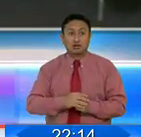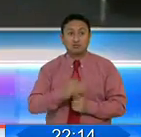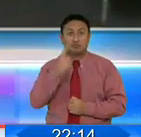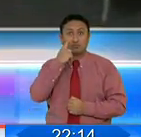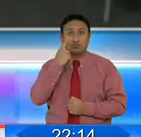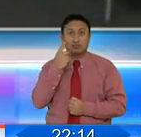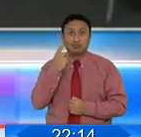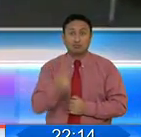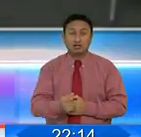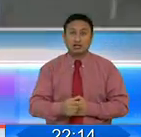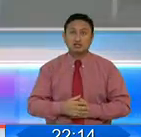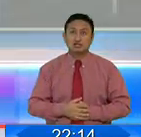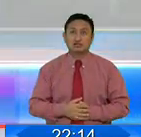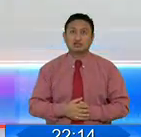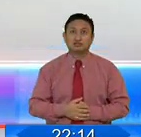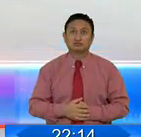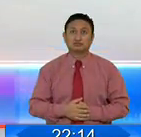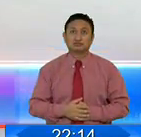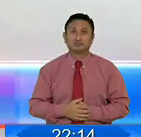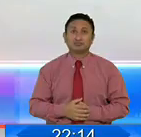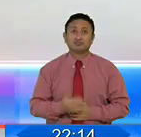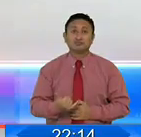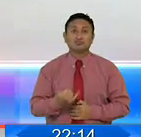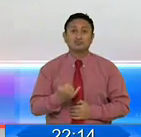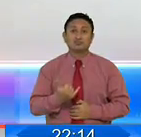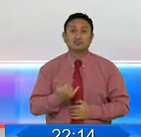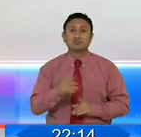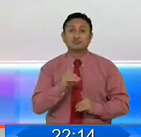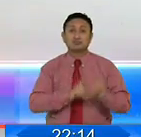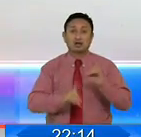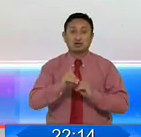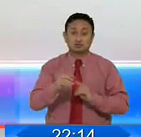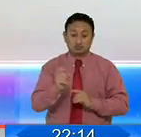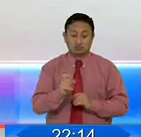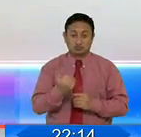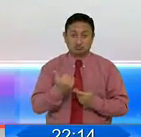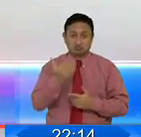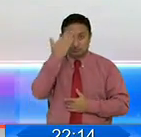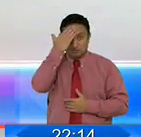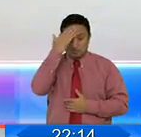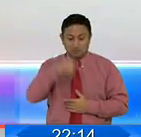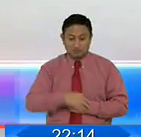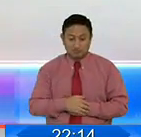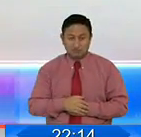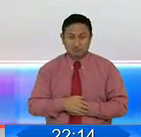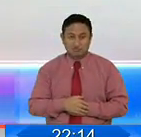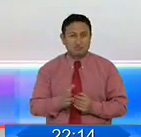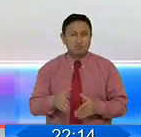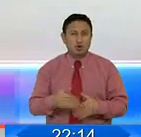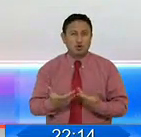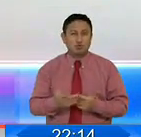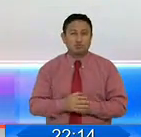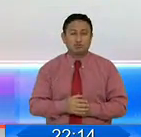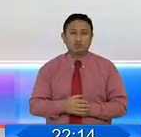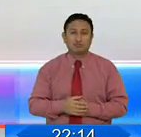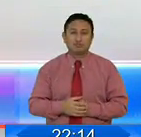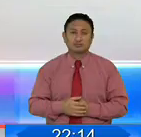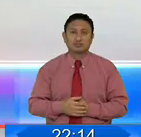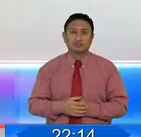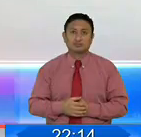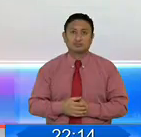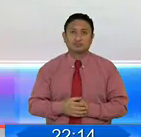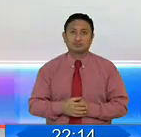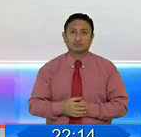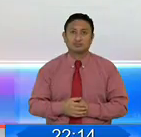rápidas, pero este es el momento del diagnóstico epidemiológico en que necesitamos saber con toda certeza la confirmación de casos